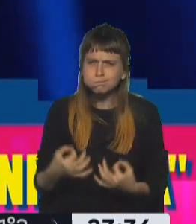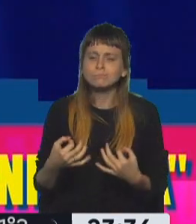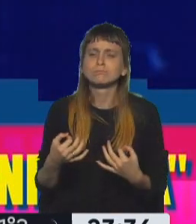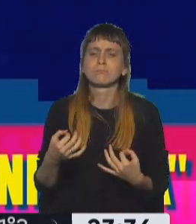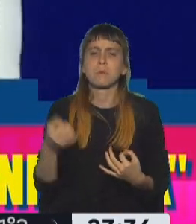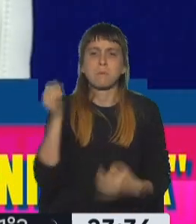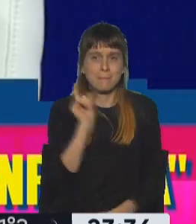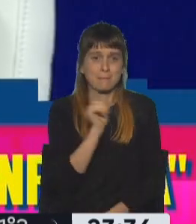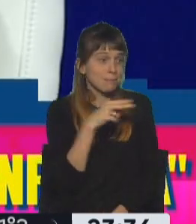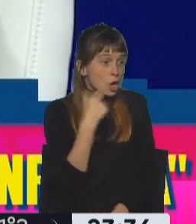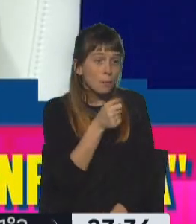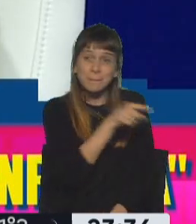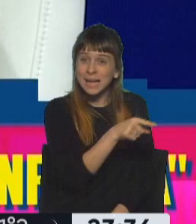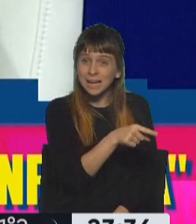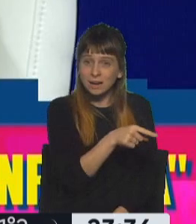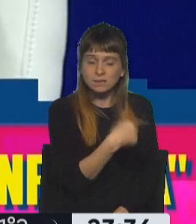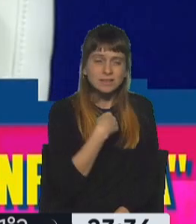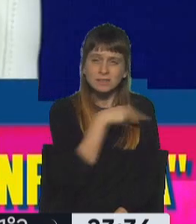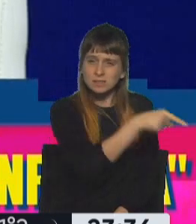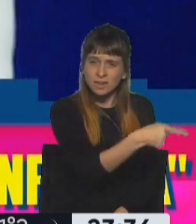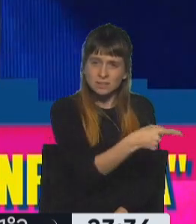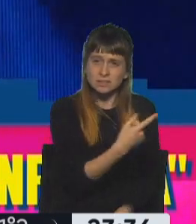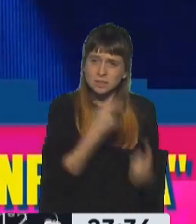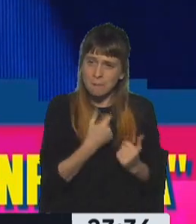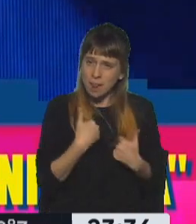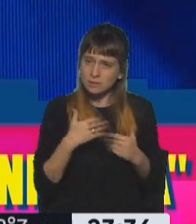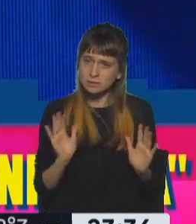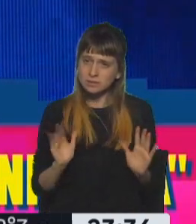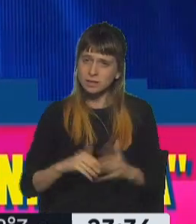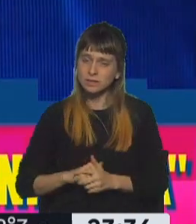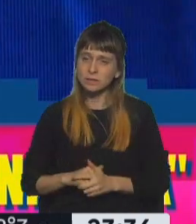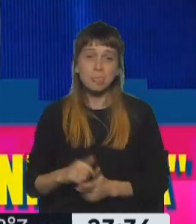mi hija sí me necesita y que si a mí me